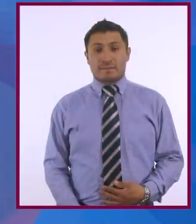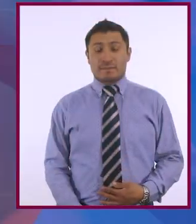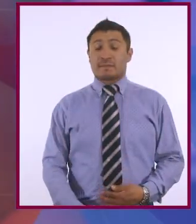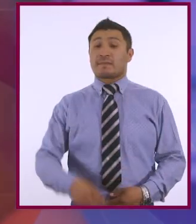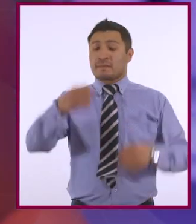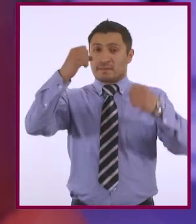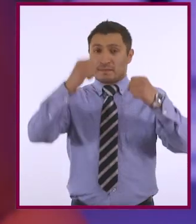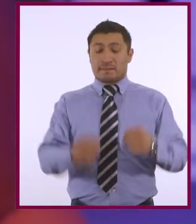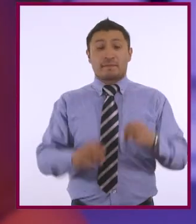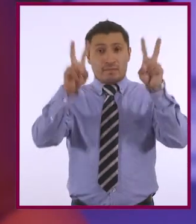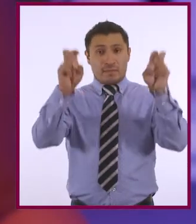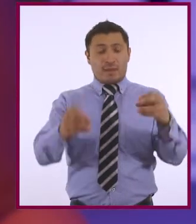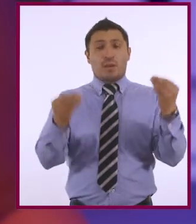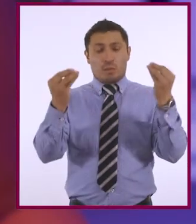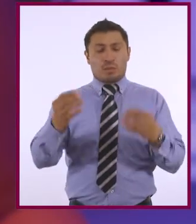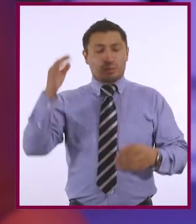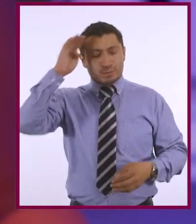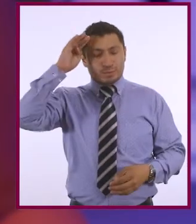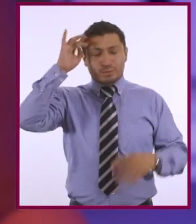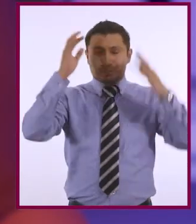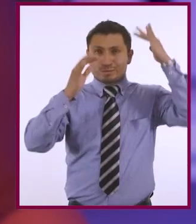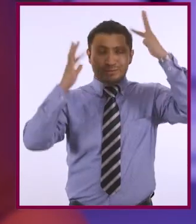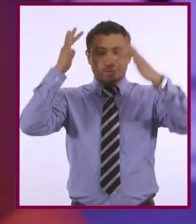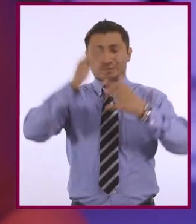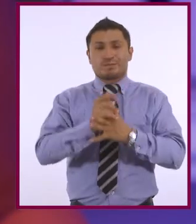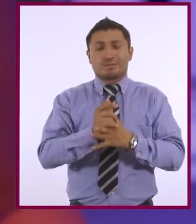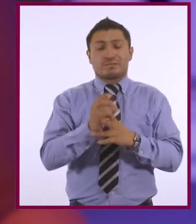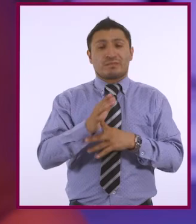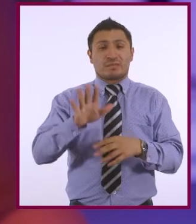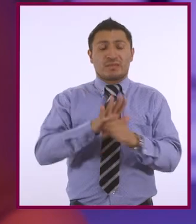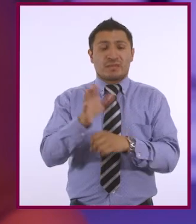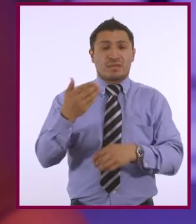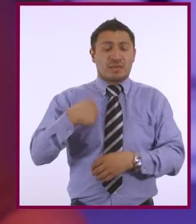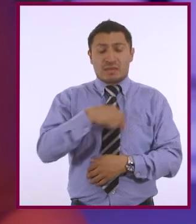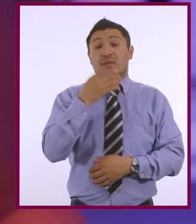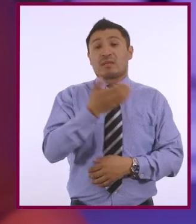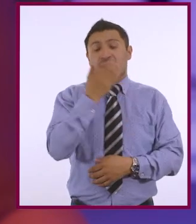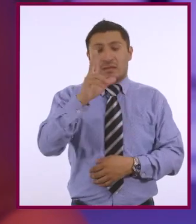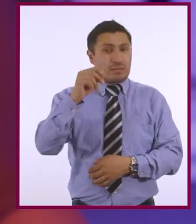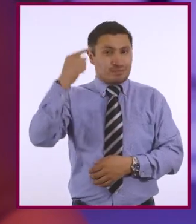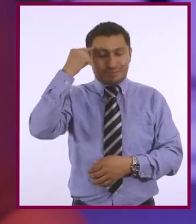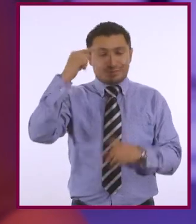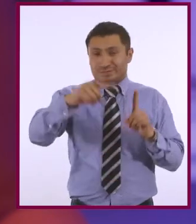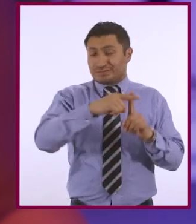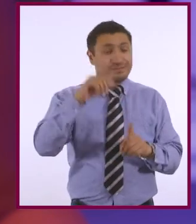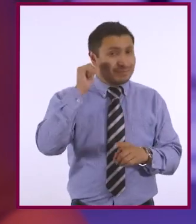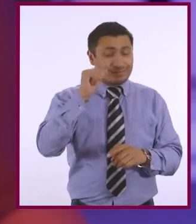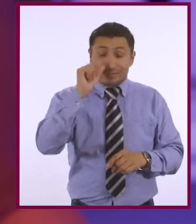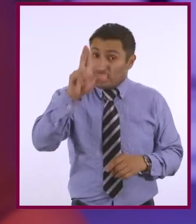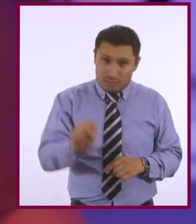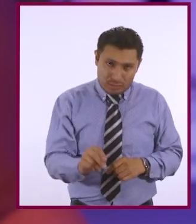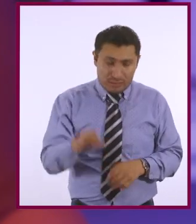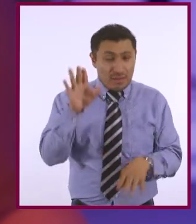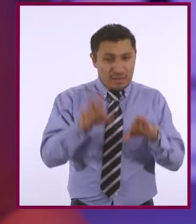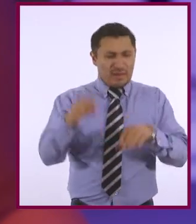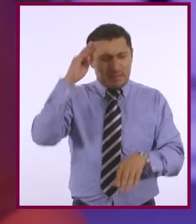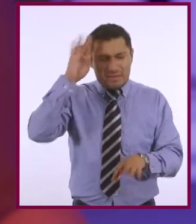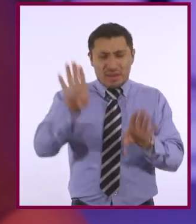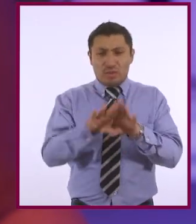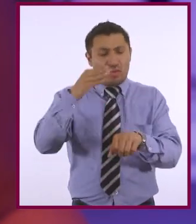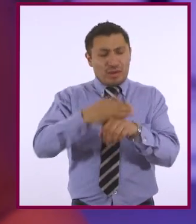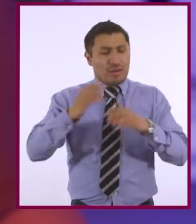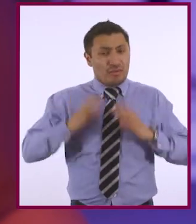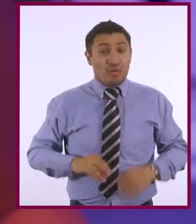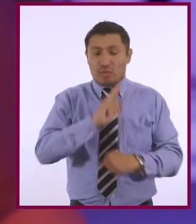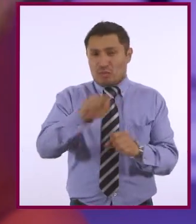Sin duda, este tema nos pone a reflexionar y a cuestionar que a lo que estamos acostumbrados no siempre es positivo. Aunque se piense que los castigos corporales